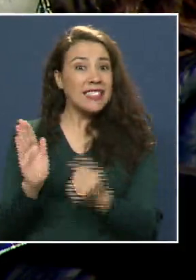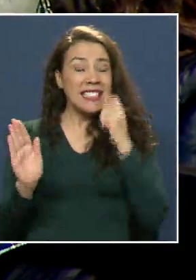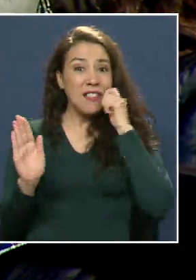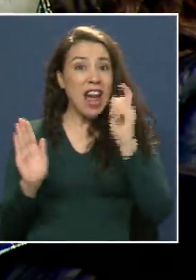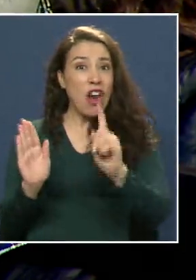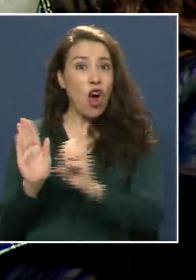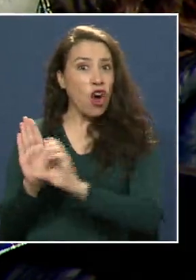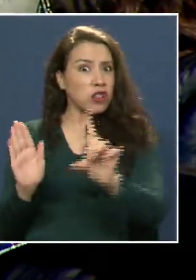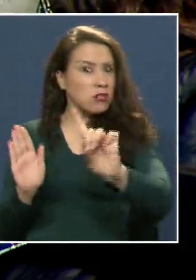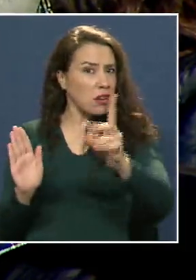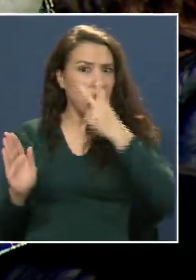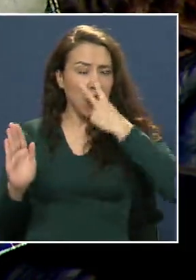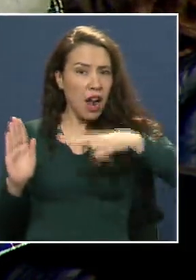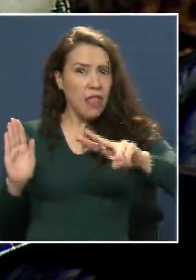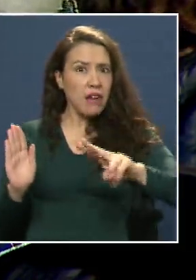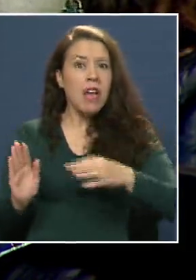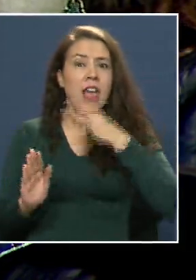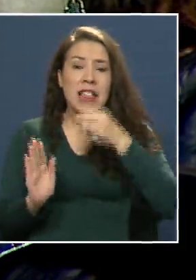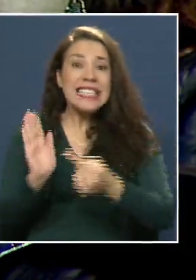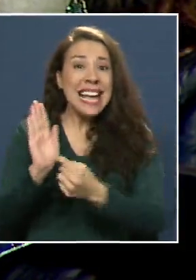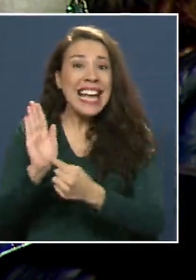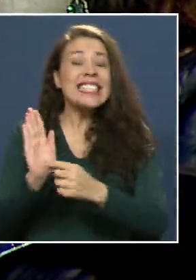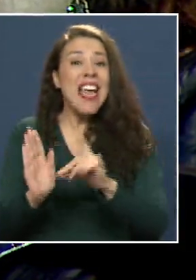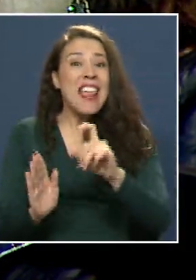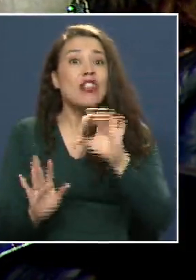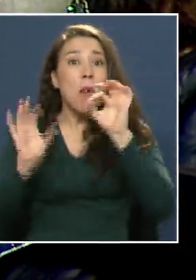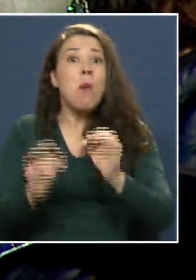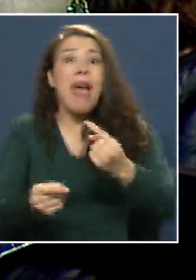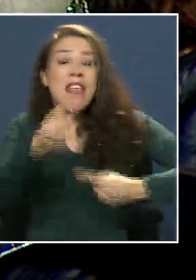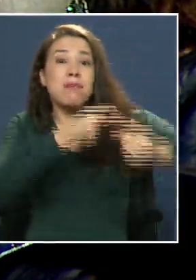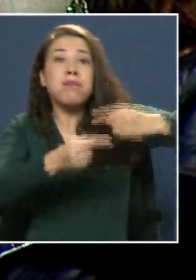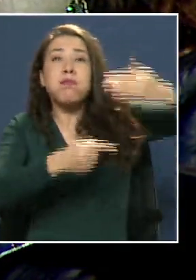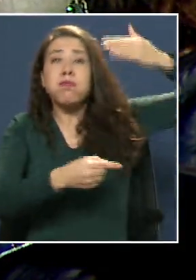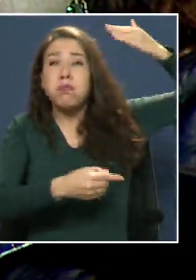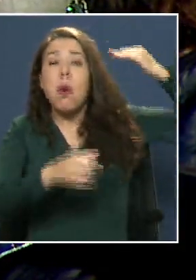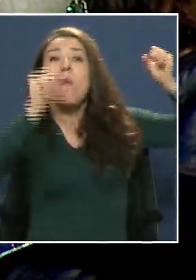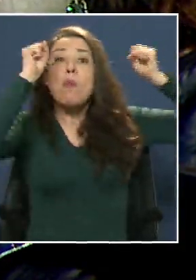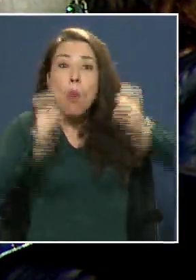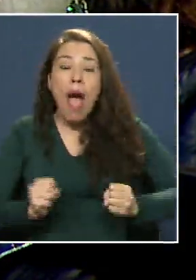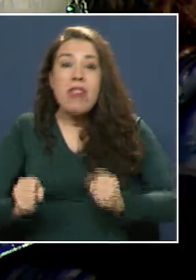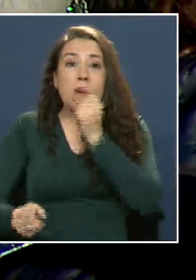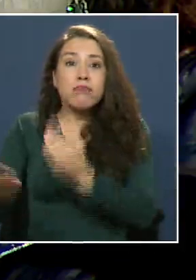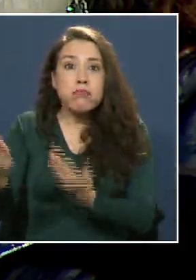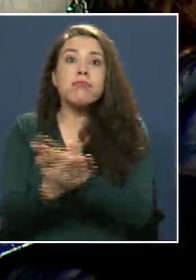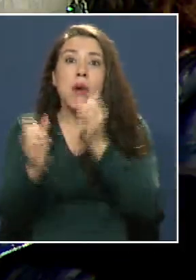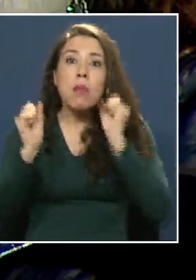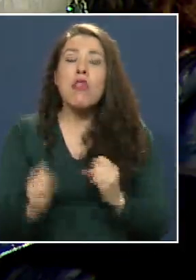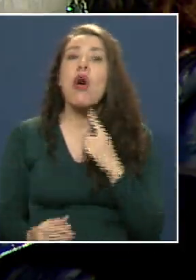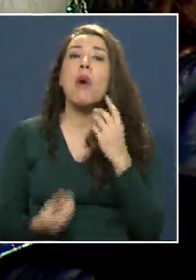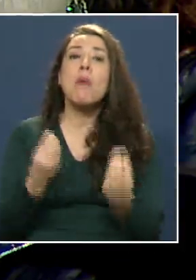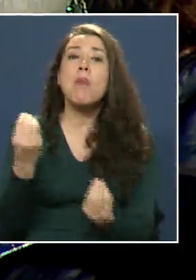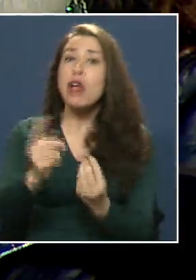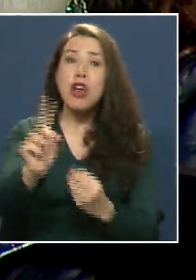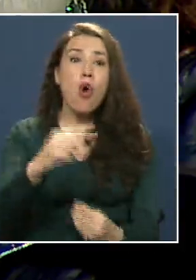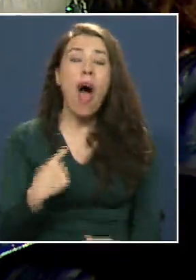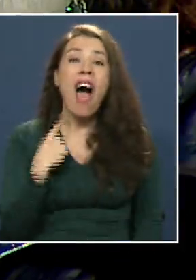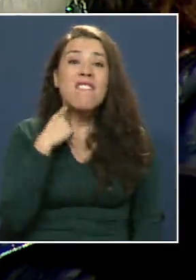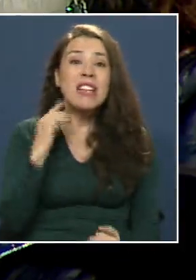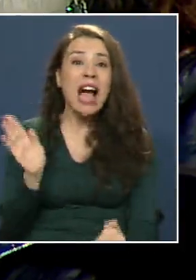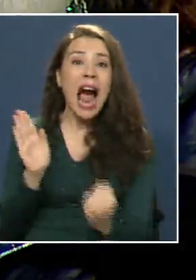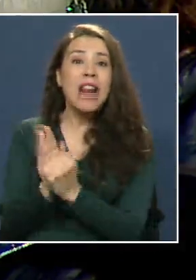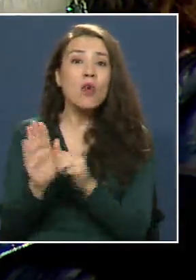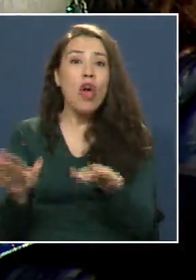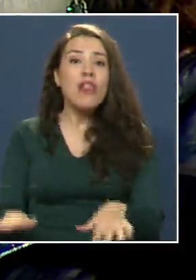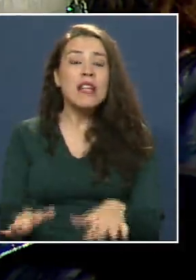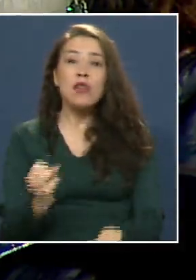inconstitucional hablar de irretroactividad de la ley penal en esta materia, porque no se afecta el artículo